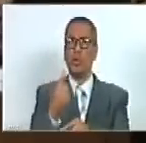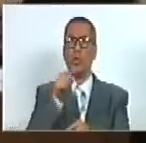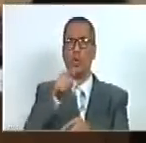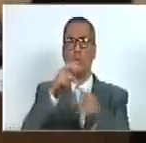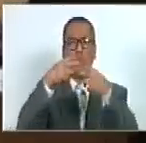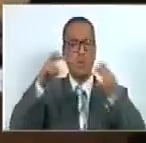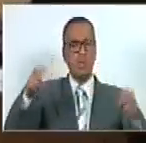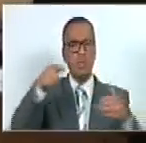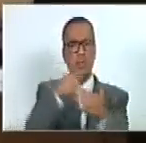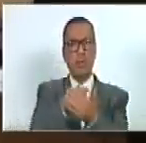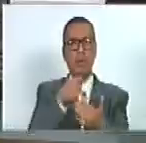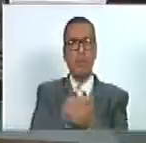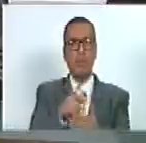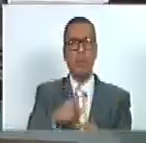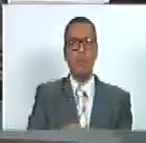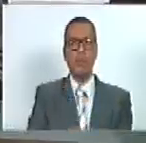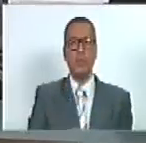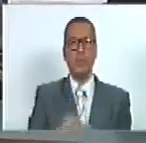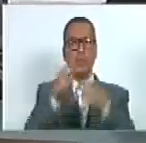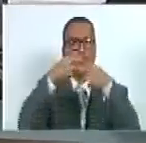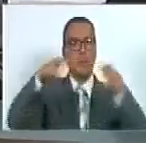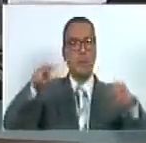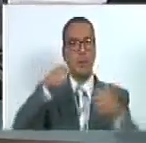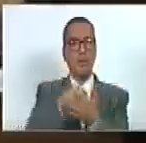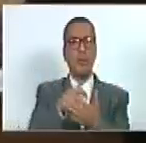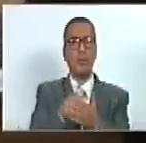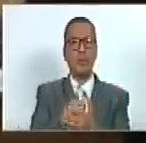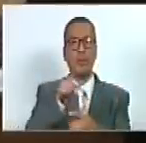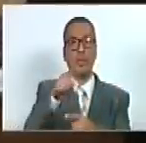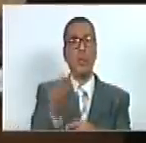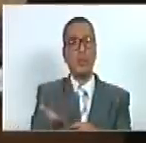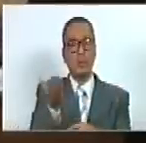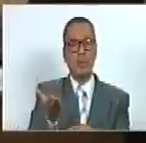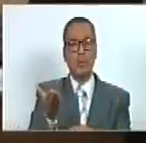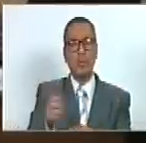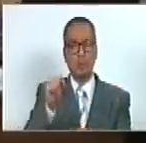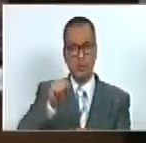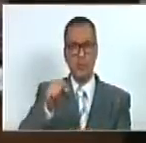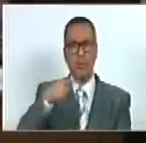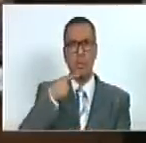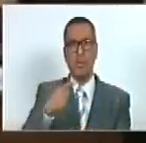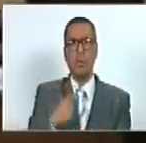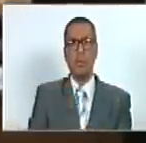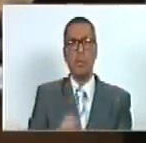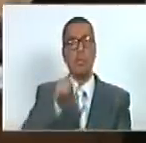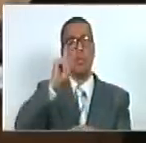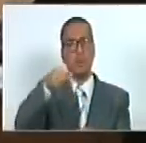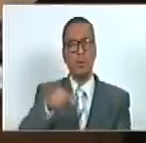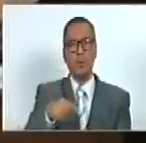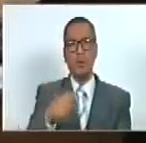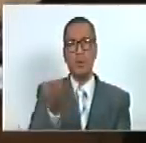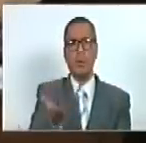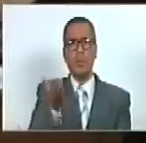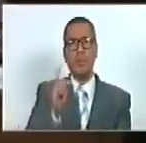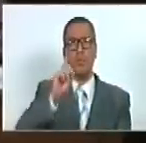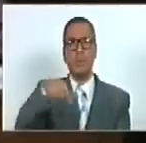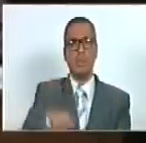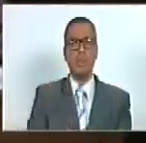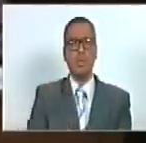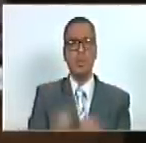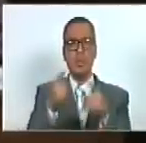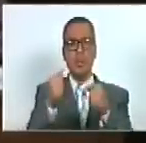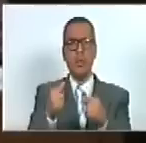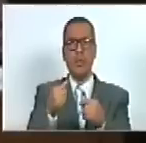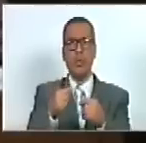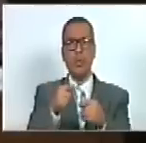tema salarial. El tema salarial es importante, pero es importante también la cantidad